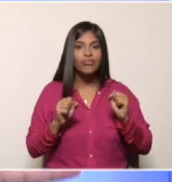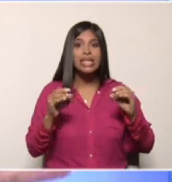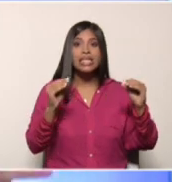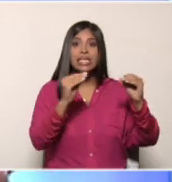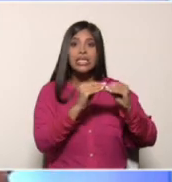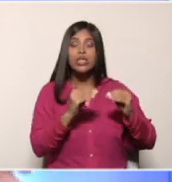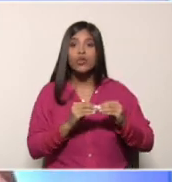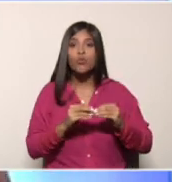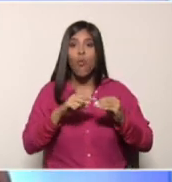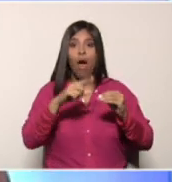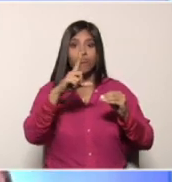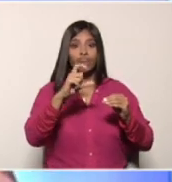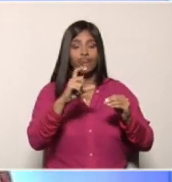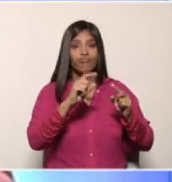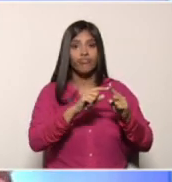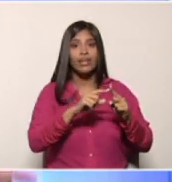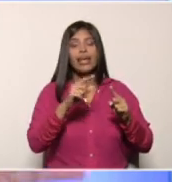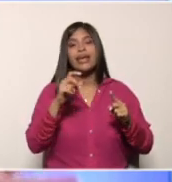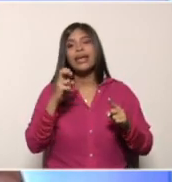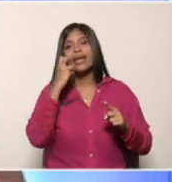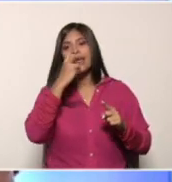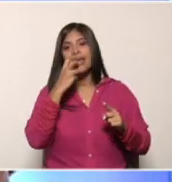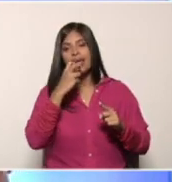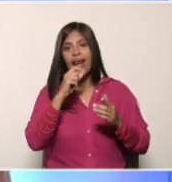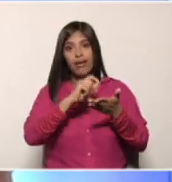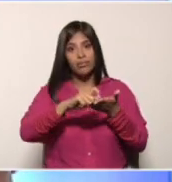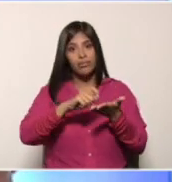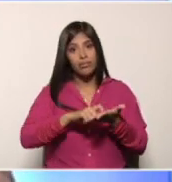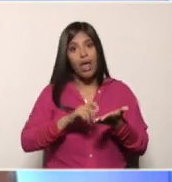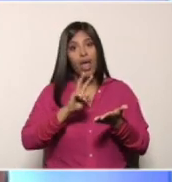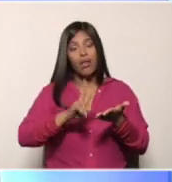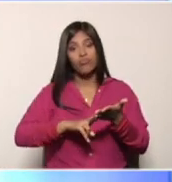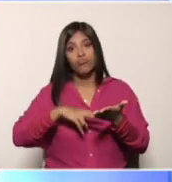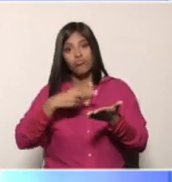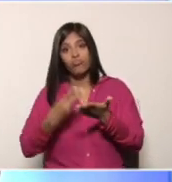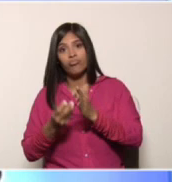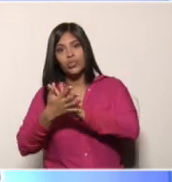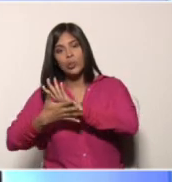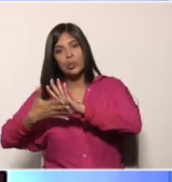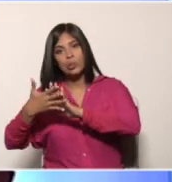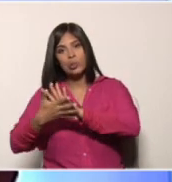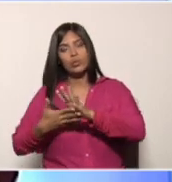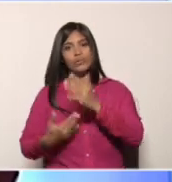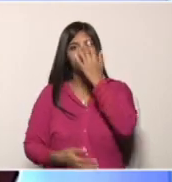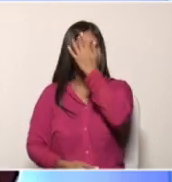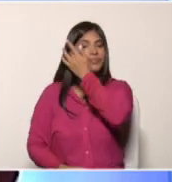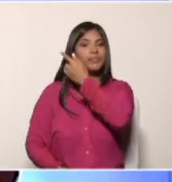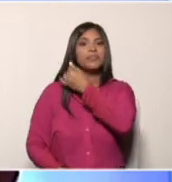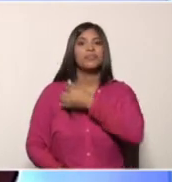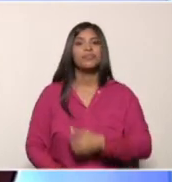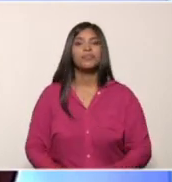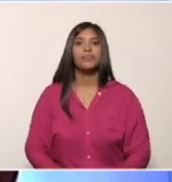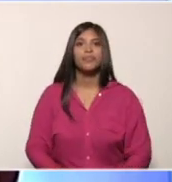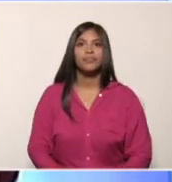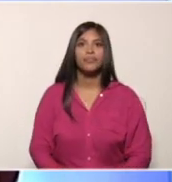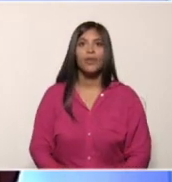que es ese vocabulario en inglés escrito y pasarlo entonces ya con la imagen visual o la concepción visual que tenga el estudiante y que pueda